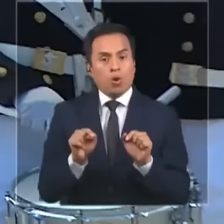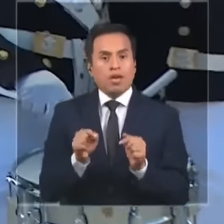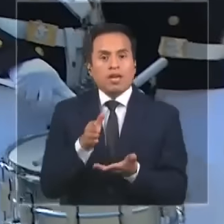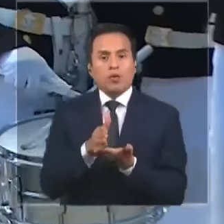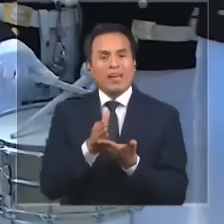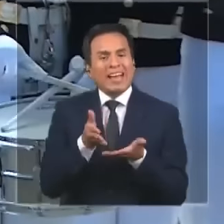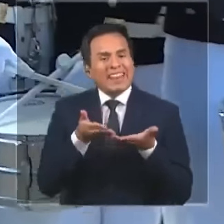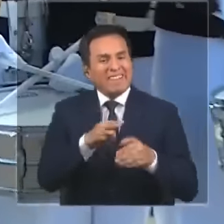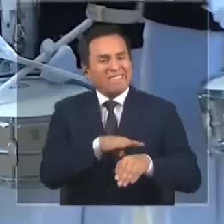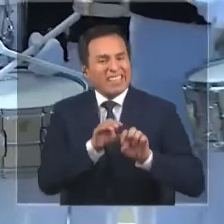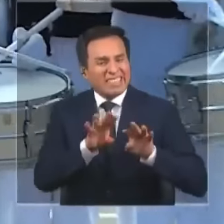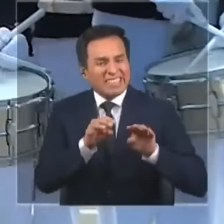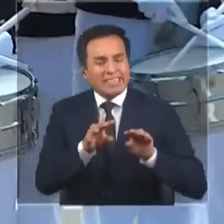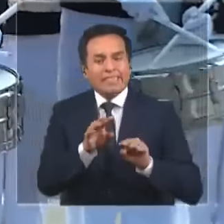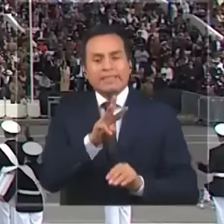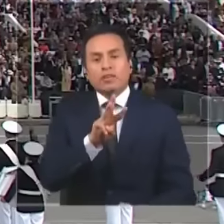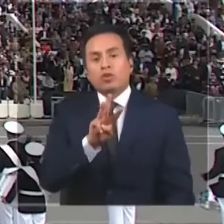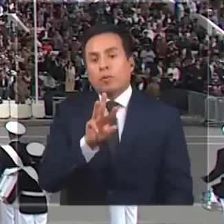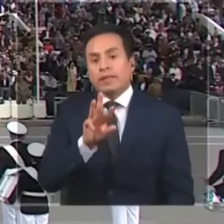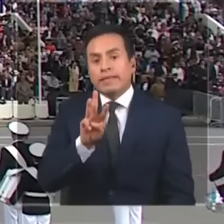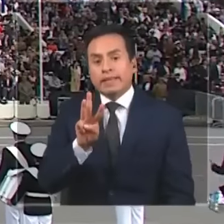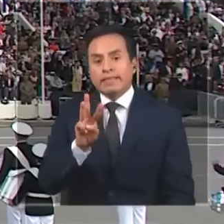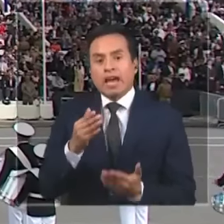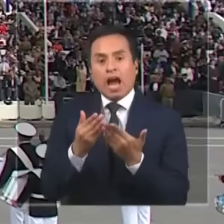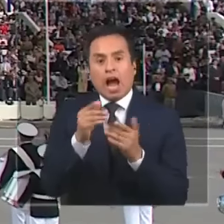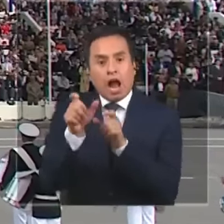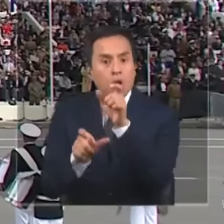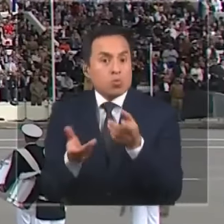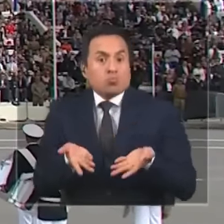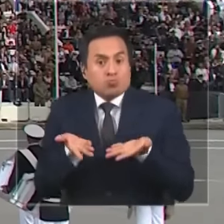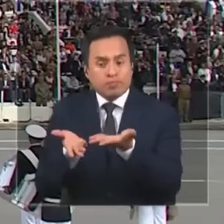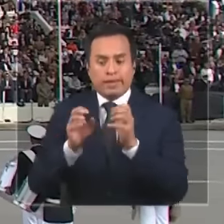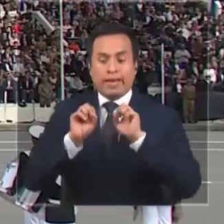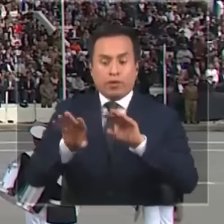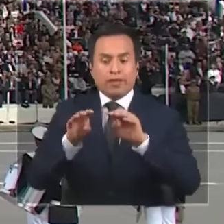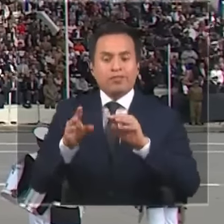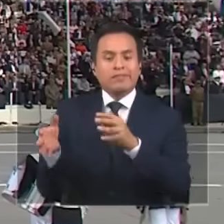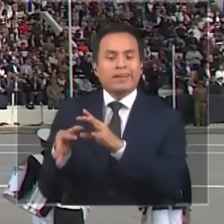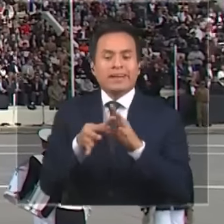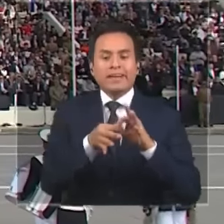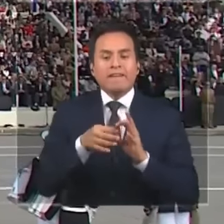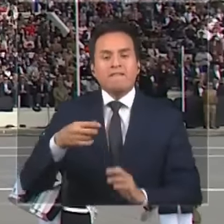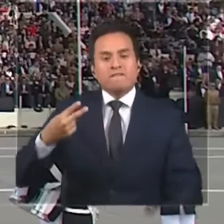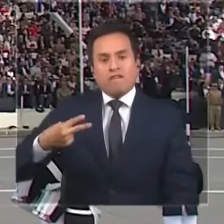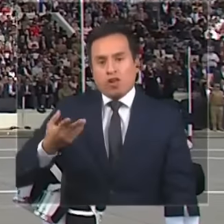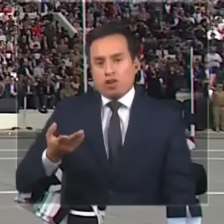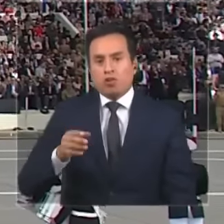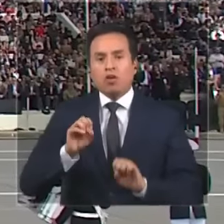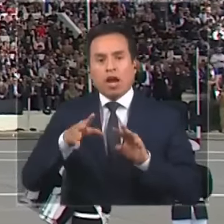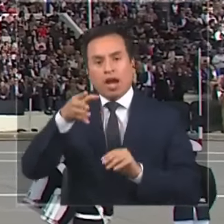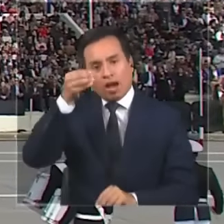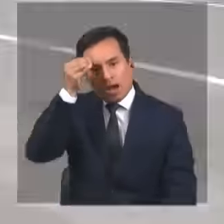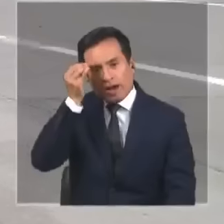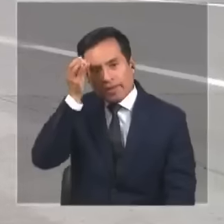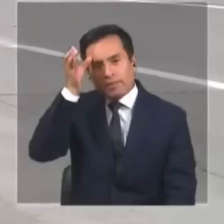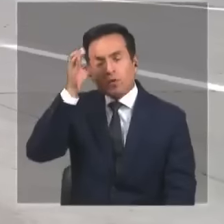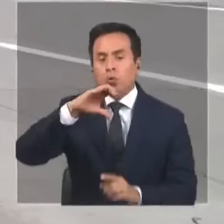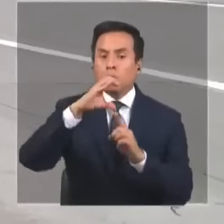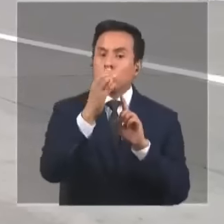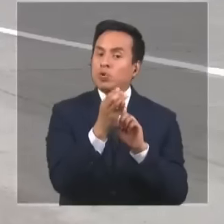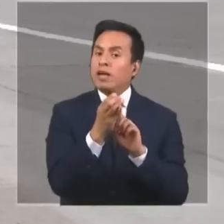Escuela Naval entrega a sus 393 alumnos una educación basada en lo valórico, académico,